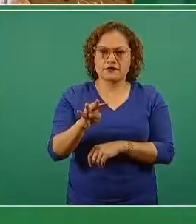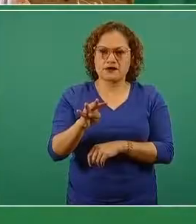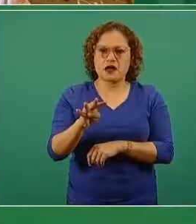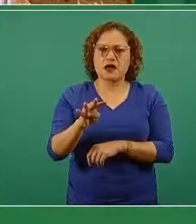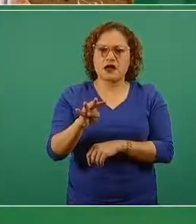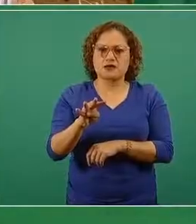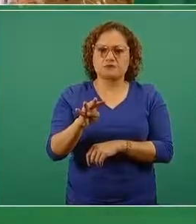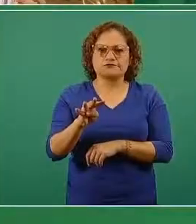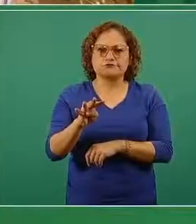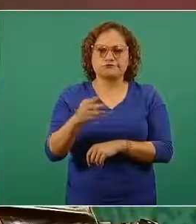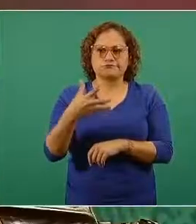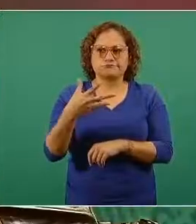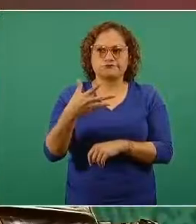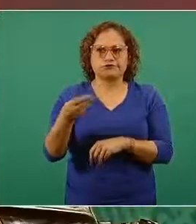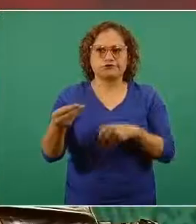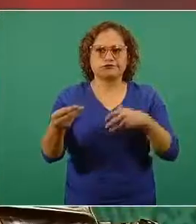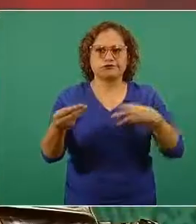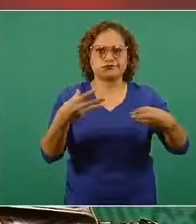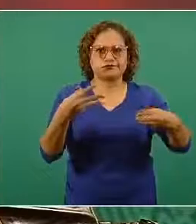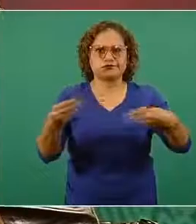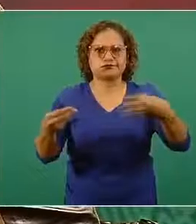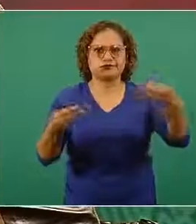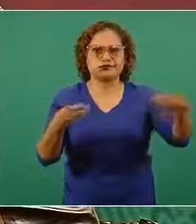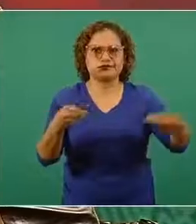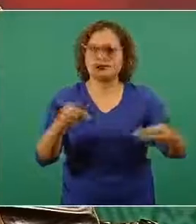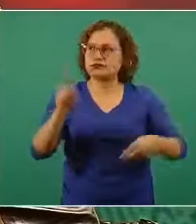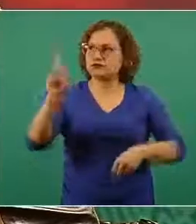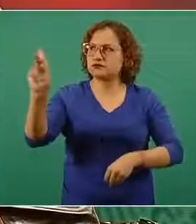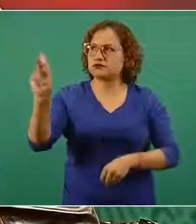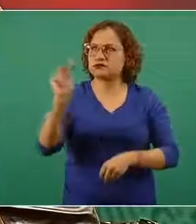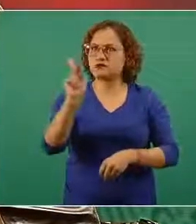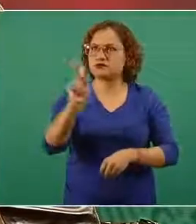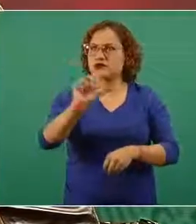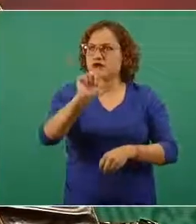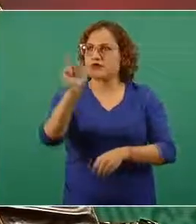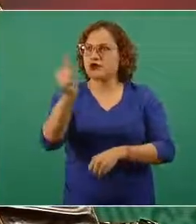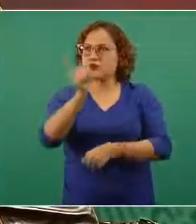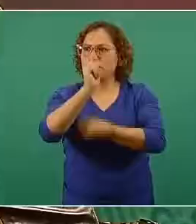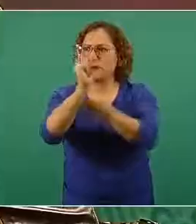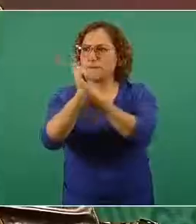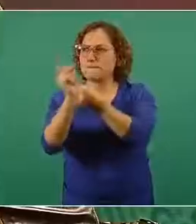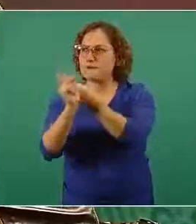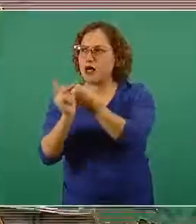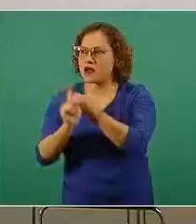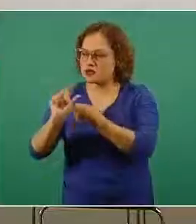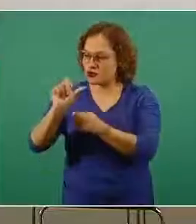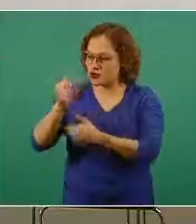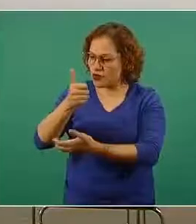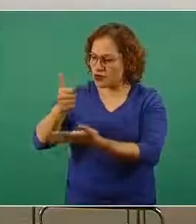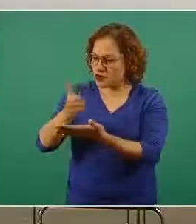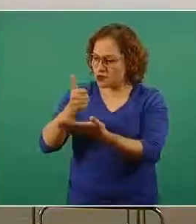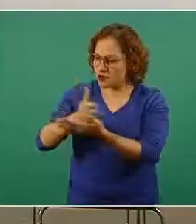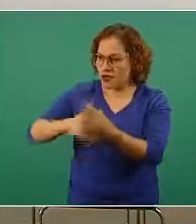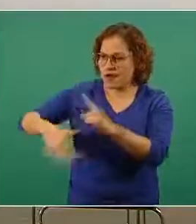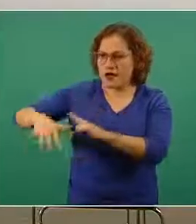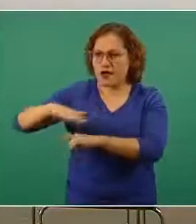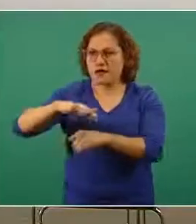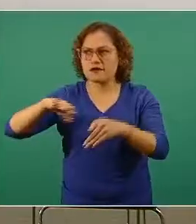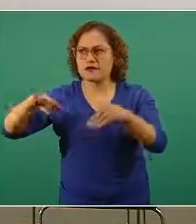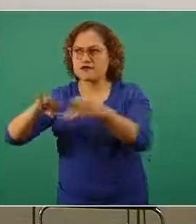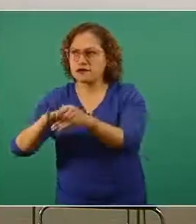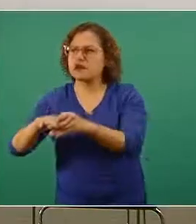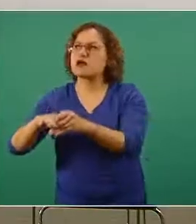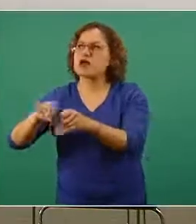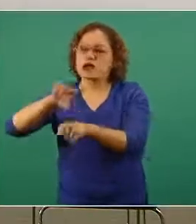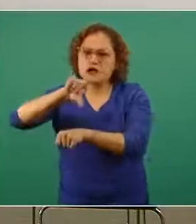país, como originalmente estaba en Wuhan, sube a otras provincias, a otros países cerca de la región, hasta que llega a